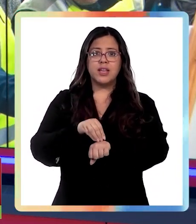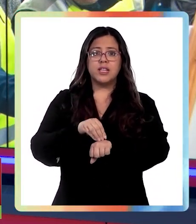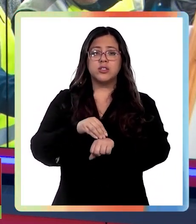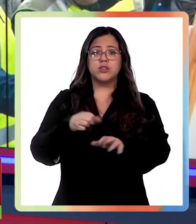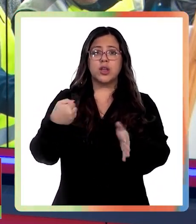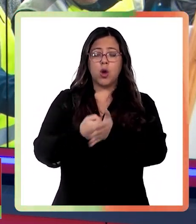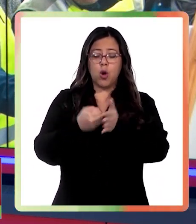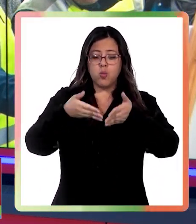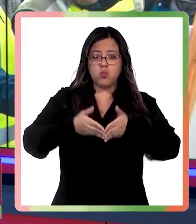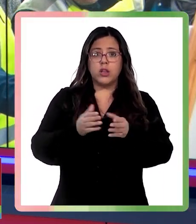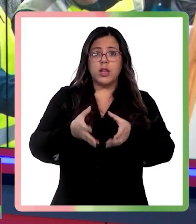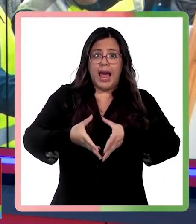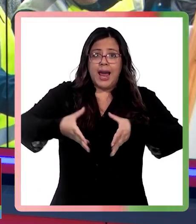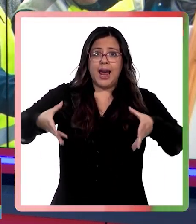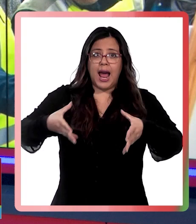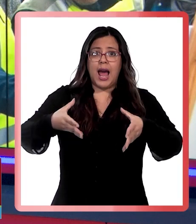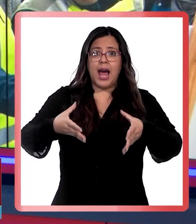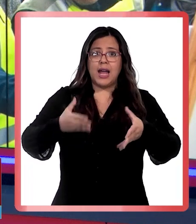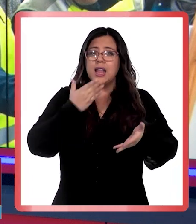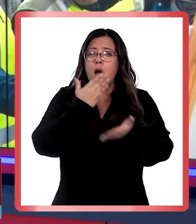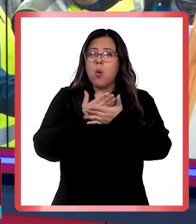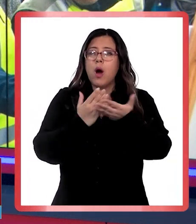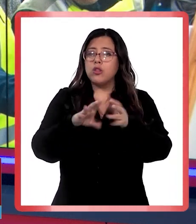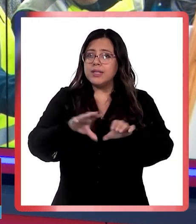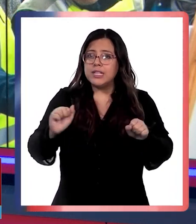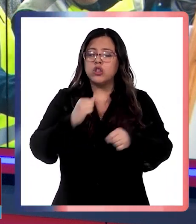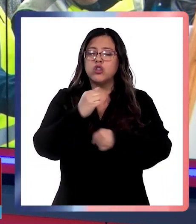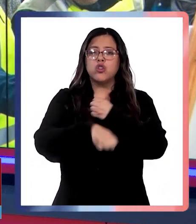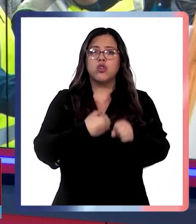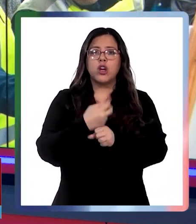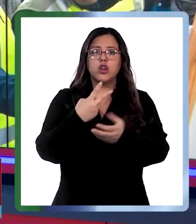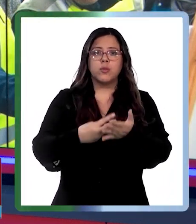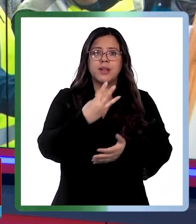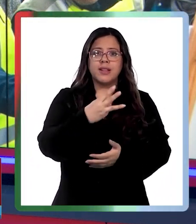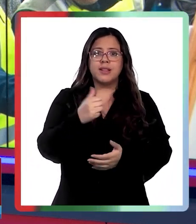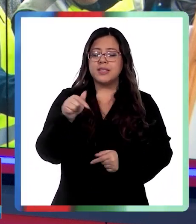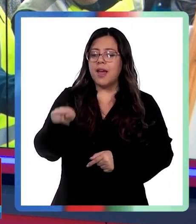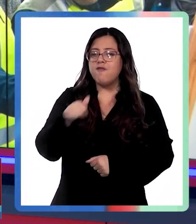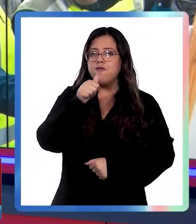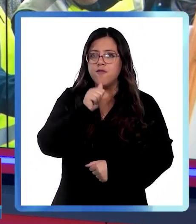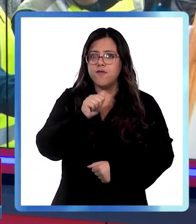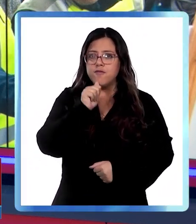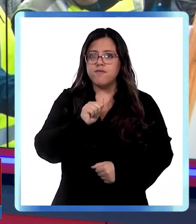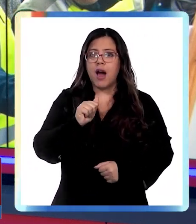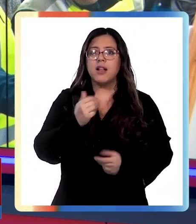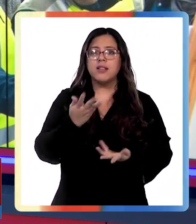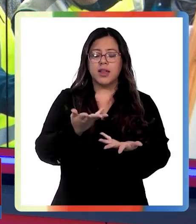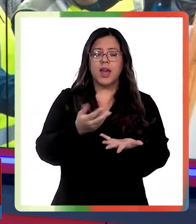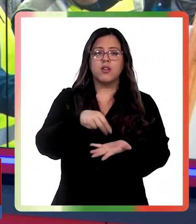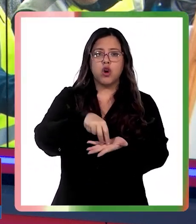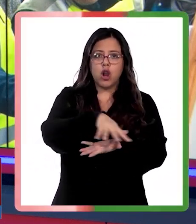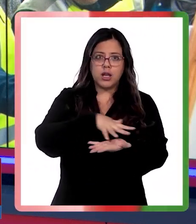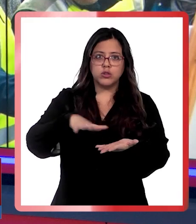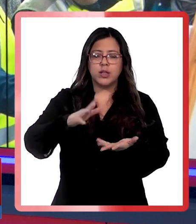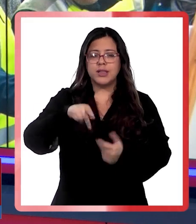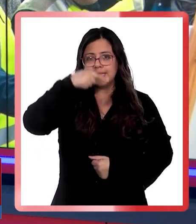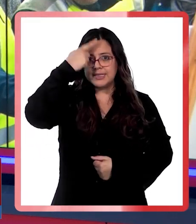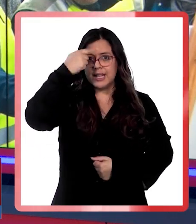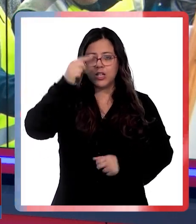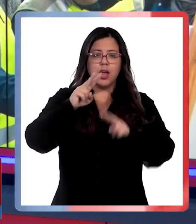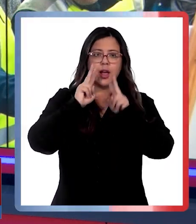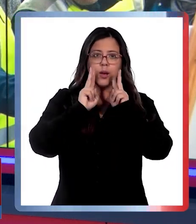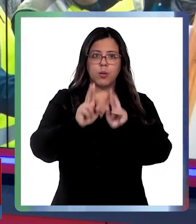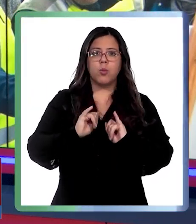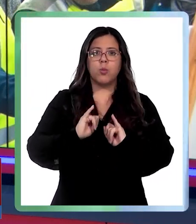el puerto a gran escala estará operando el año 2036. El mandatario destacó que hay una deuda pendiente con la ciudad de San